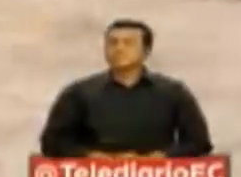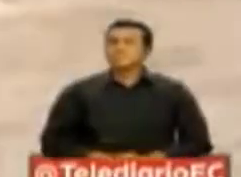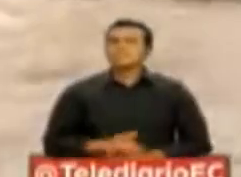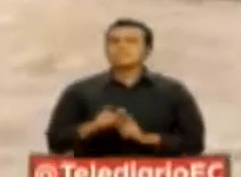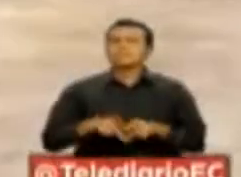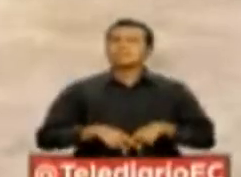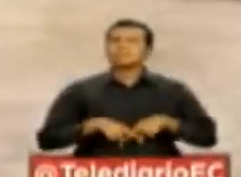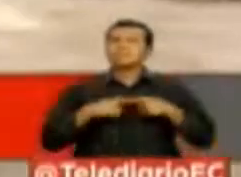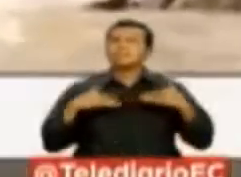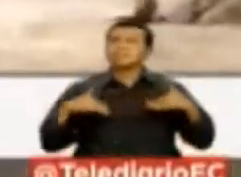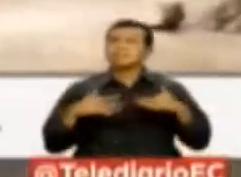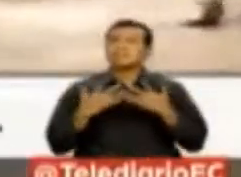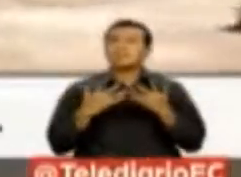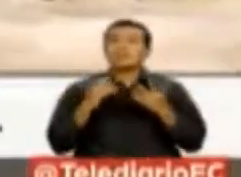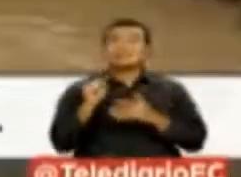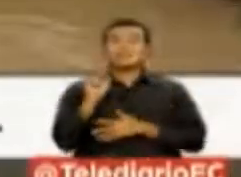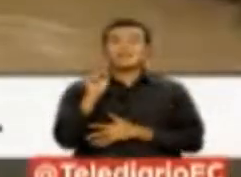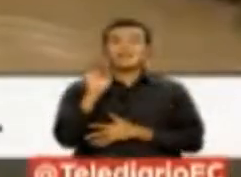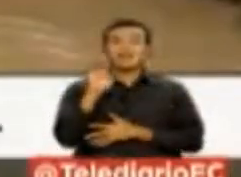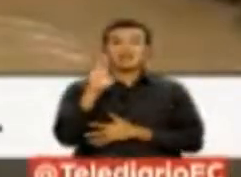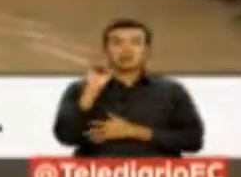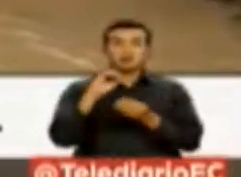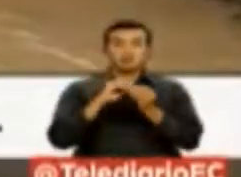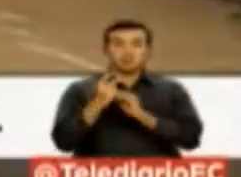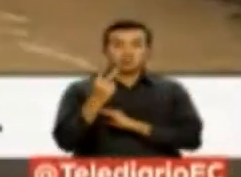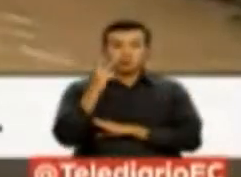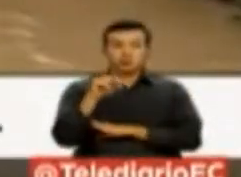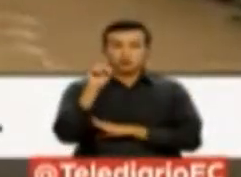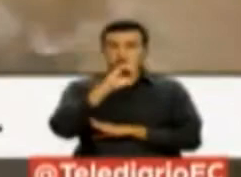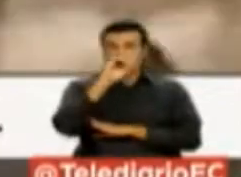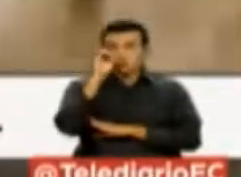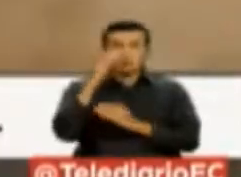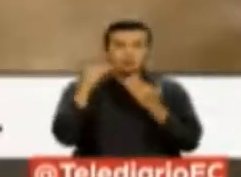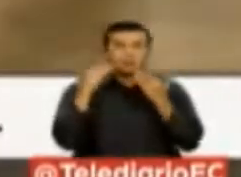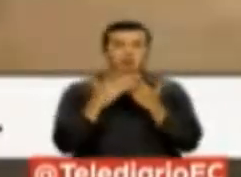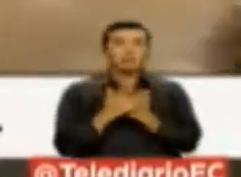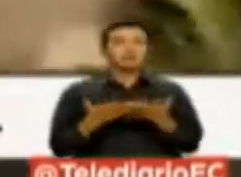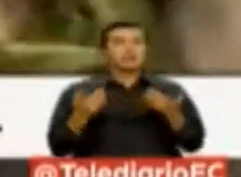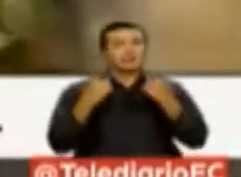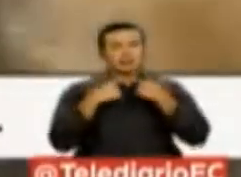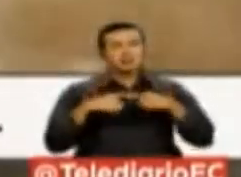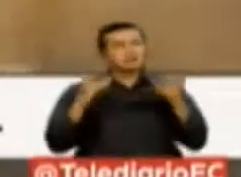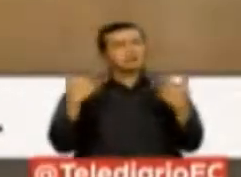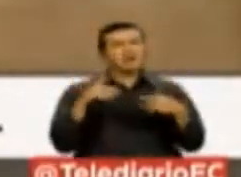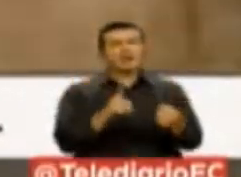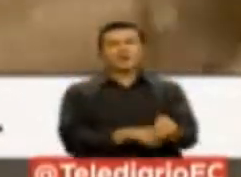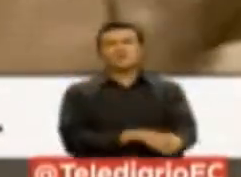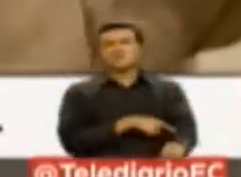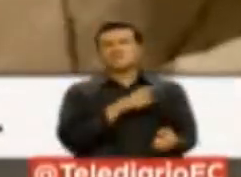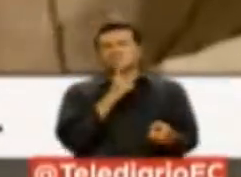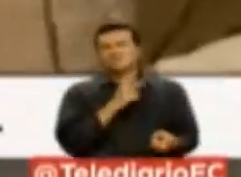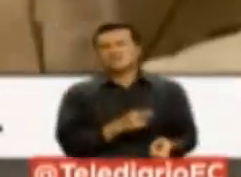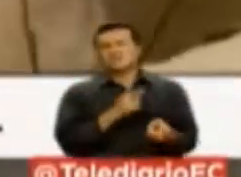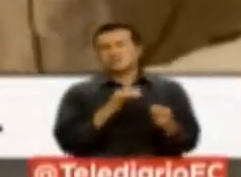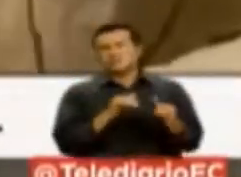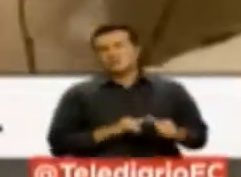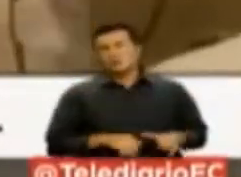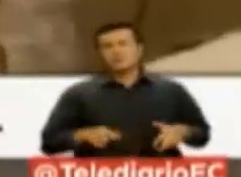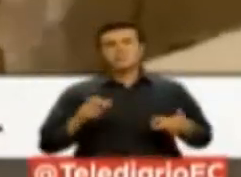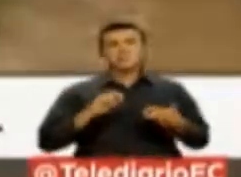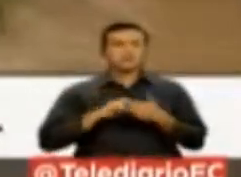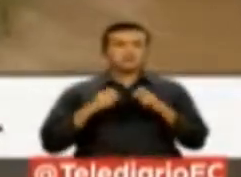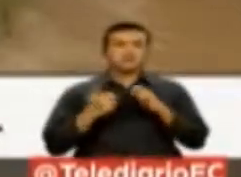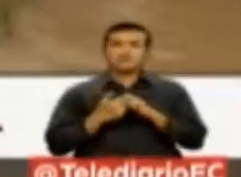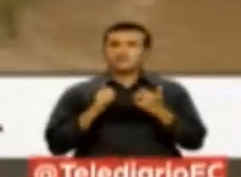quienes viven en la cooperativa san francisco 2 ubicada en el noroeste de guayaquil dicen estar acostumbrados a las molestias que trae